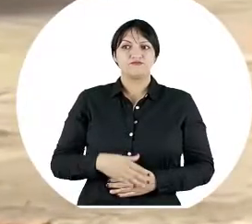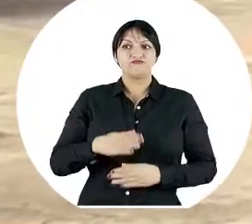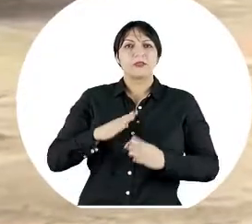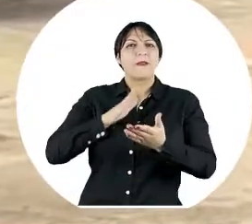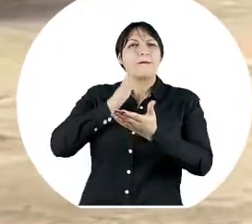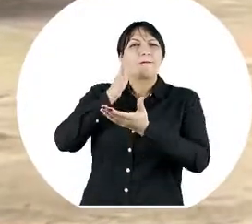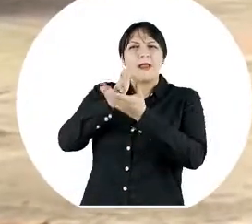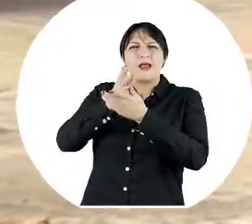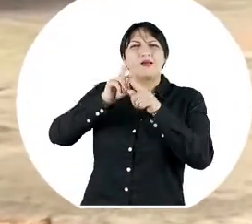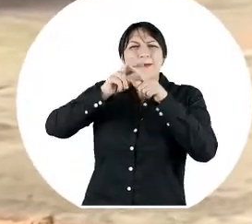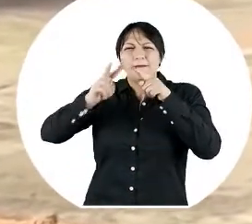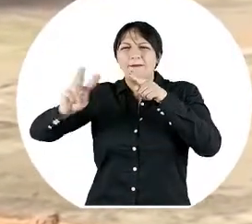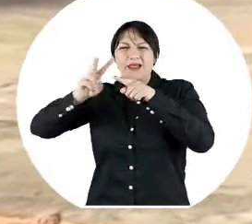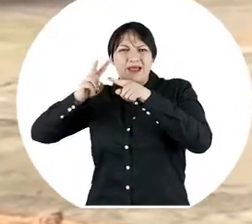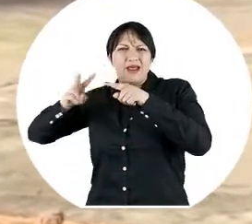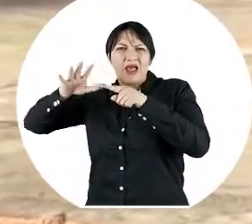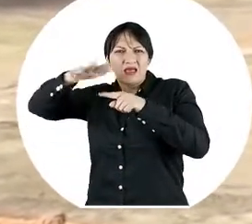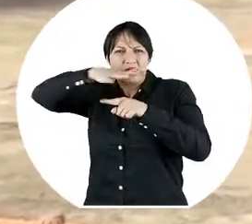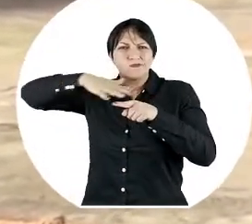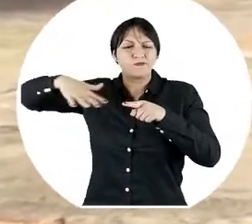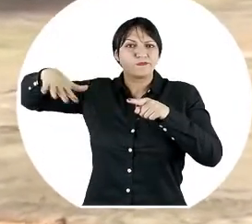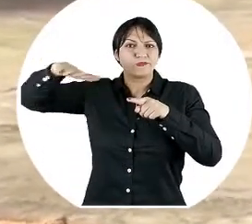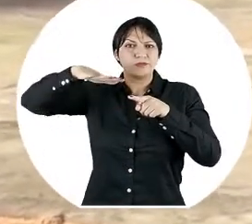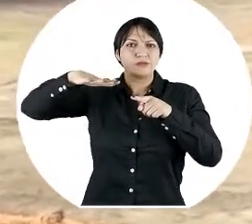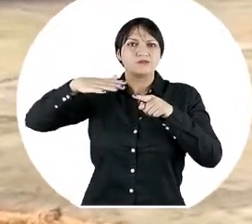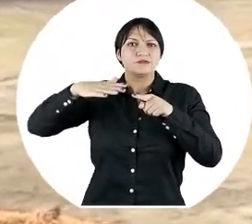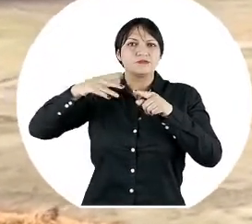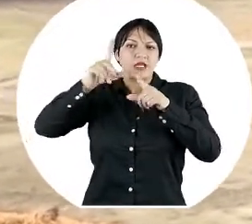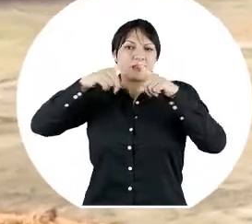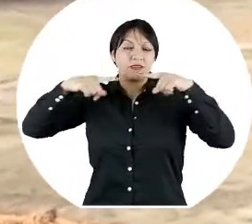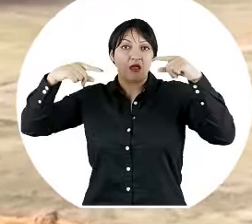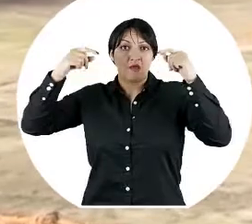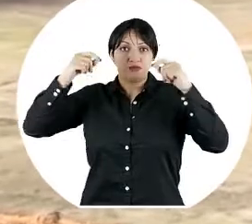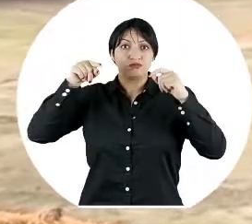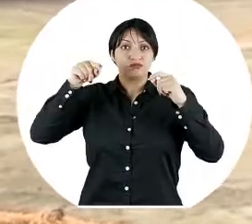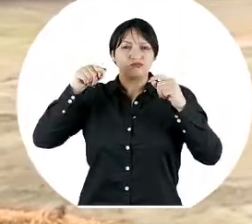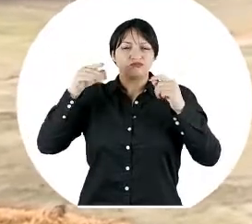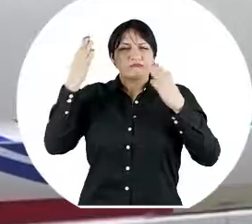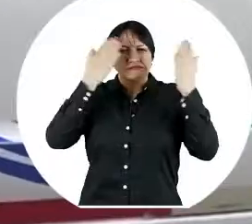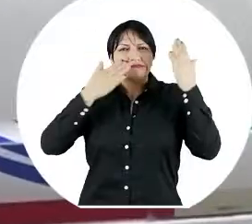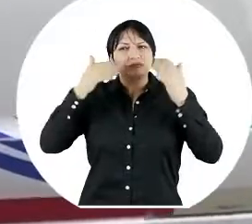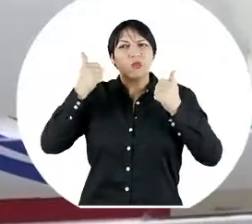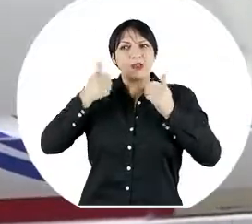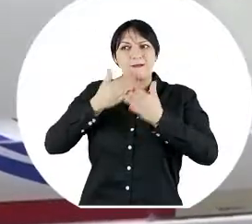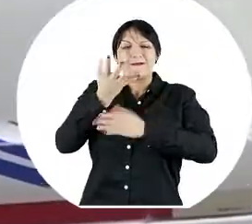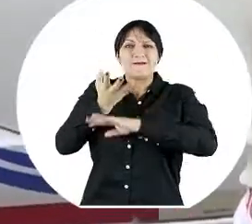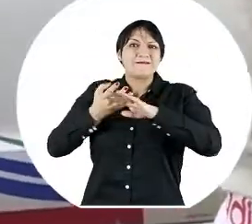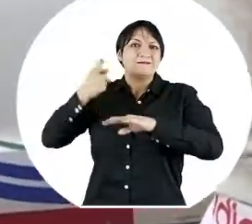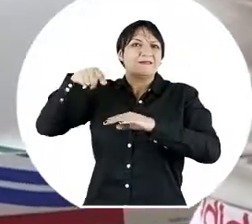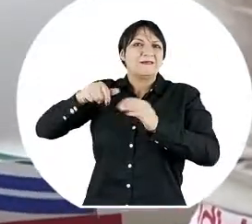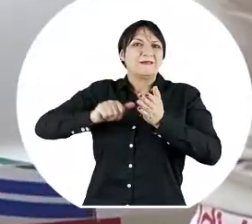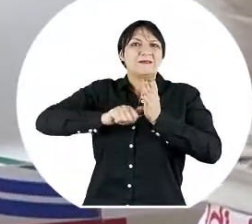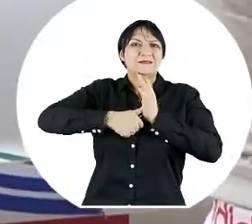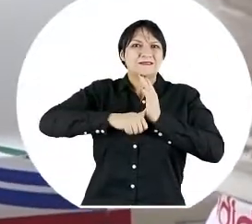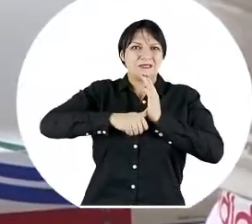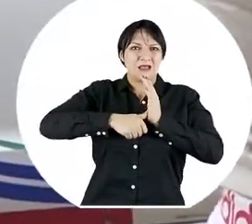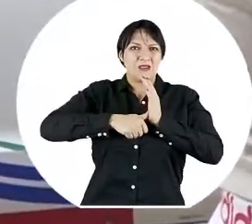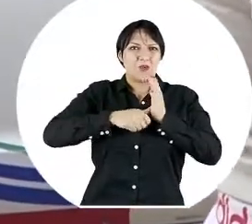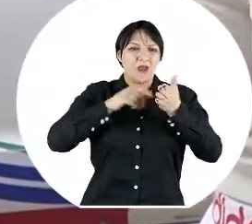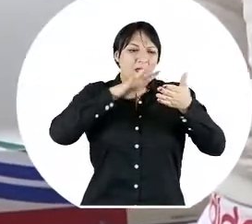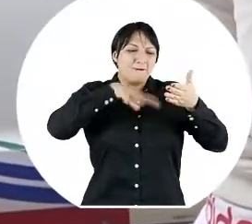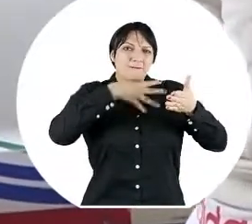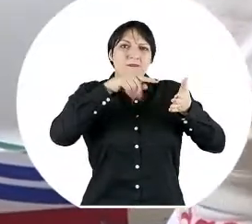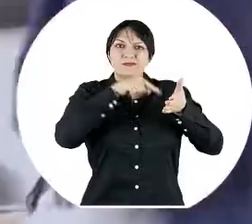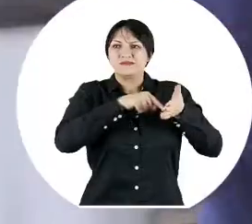tamizaje en los diferentes sectores para sensibilizar a la comunidad y más que todo exigirle pues pico y cédula también,